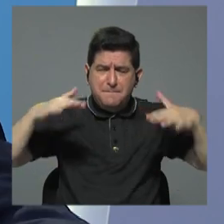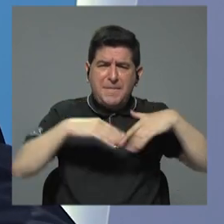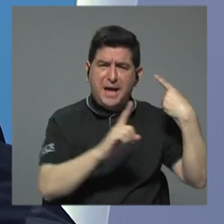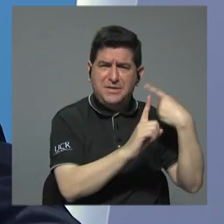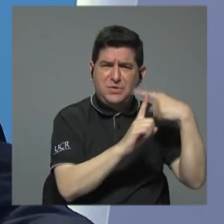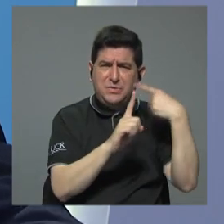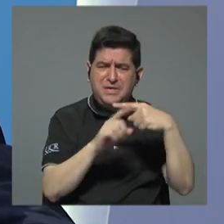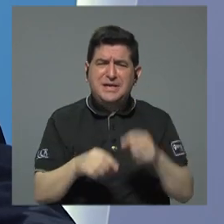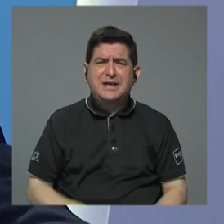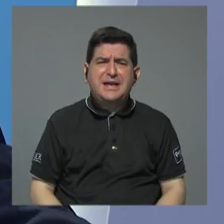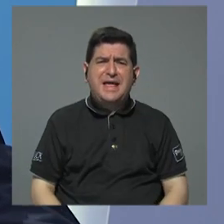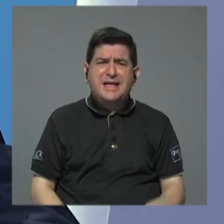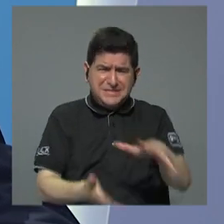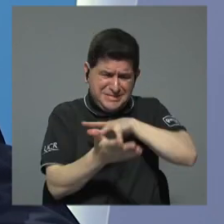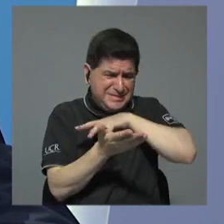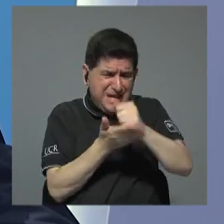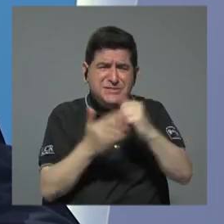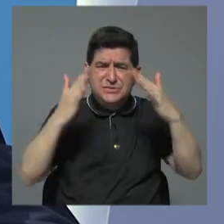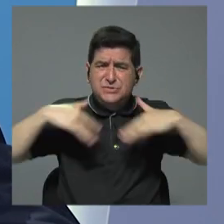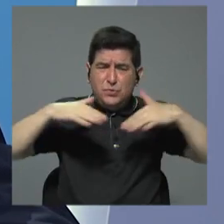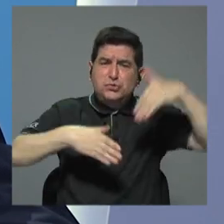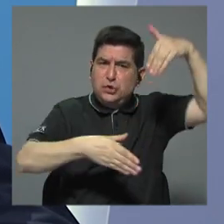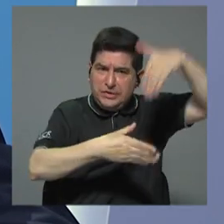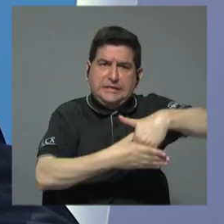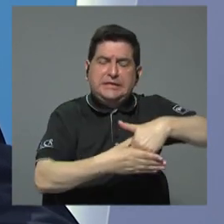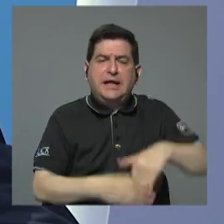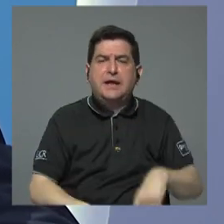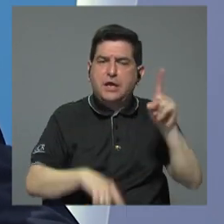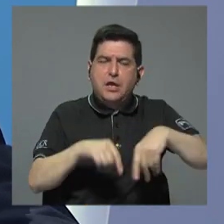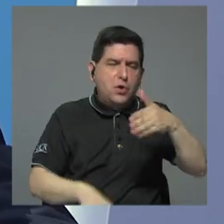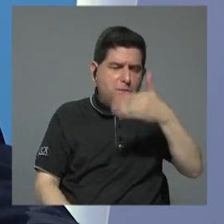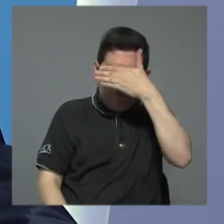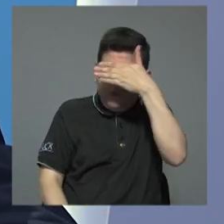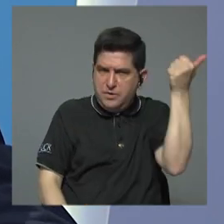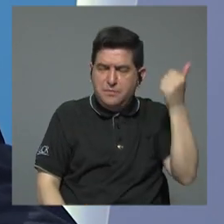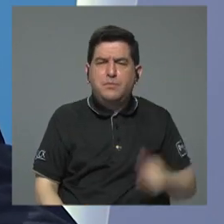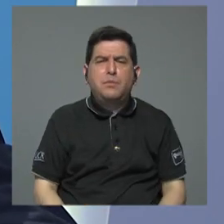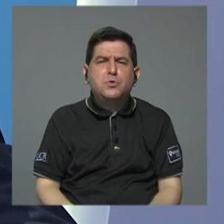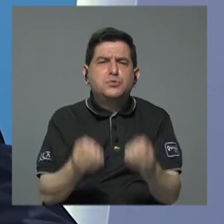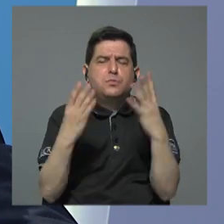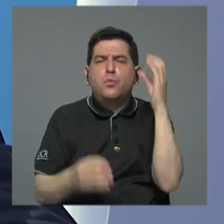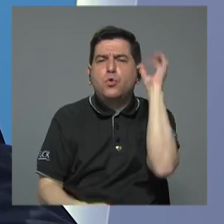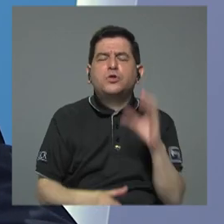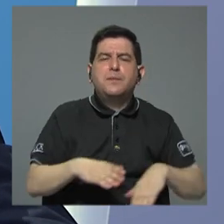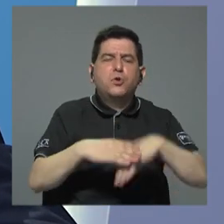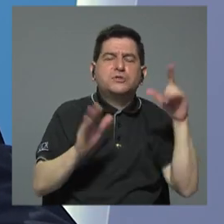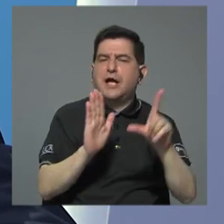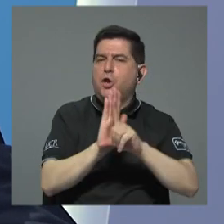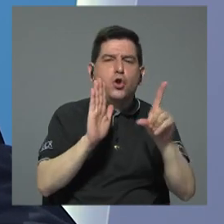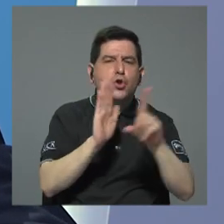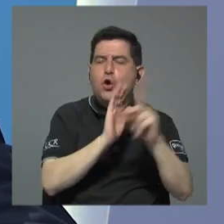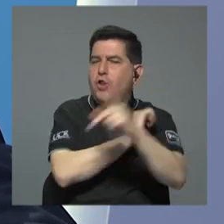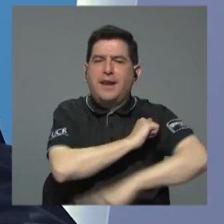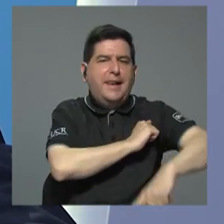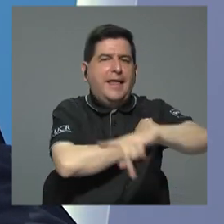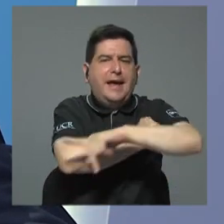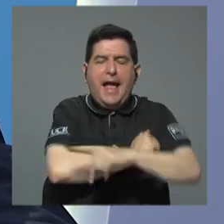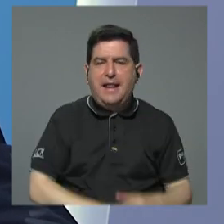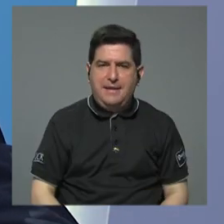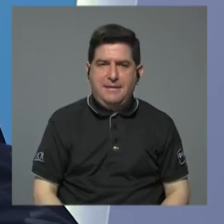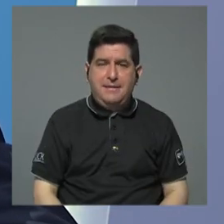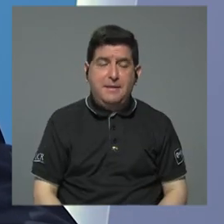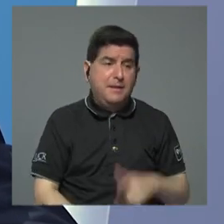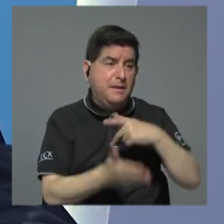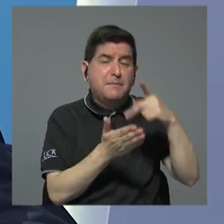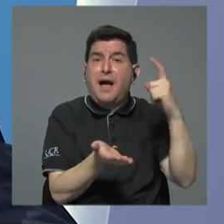una tragedia ambiental en la que nos han metido, y no podemos ignorar la cantidad de toneladas de oro que salen ilegalmente en nuestro país. Podrían servir para